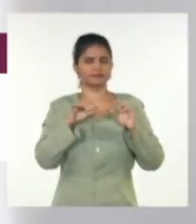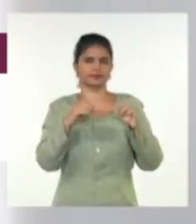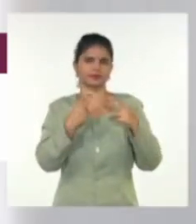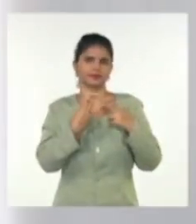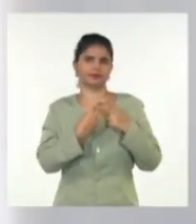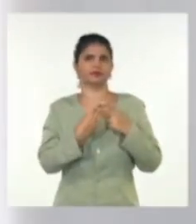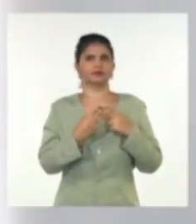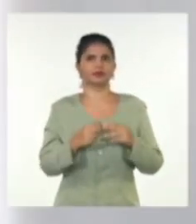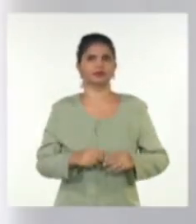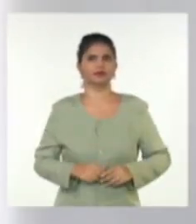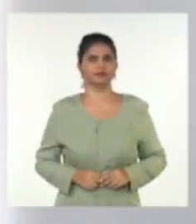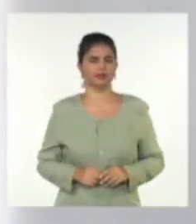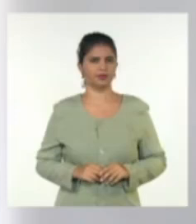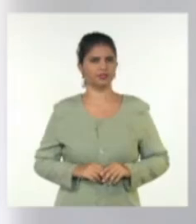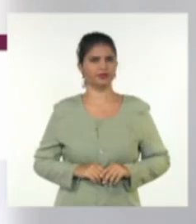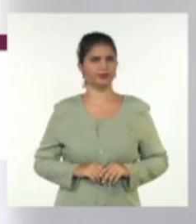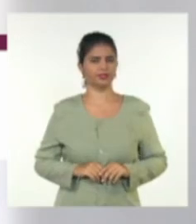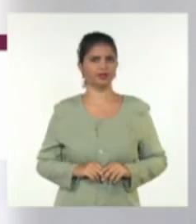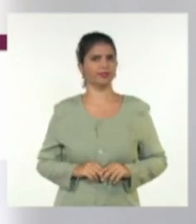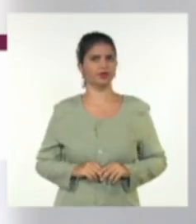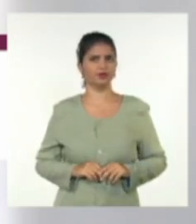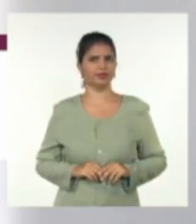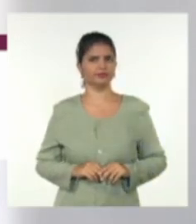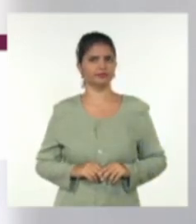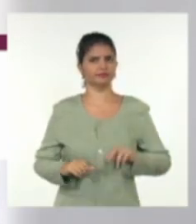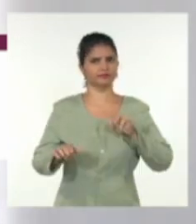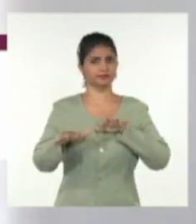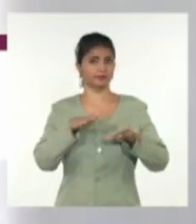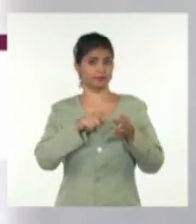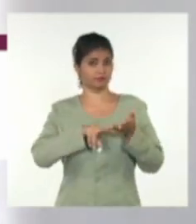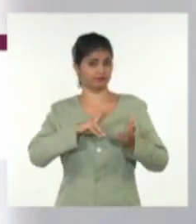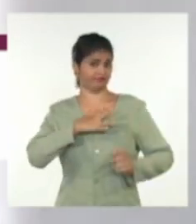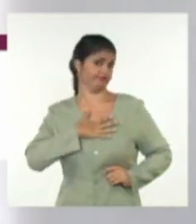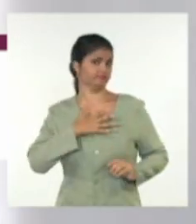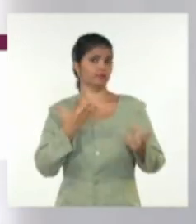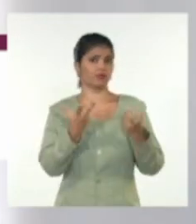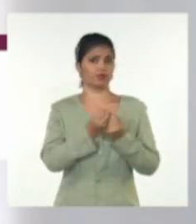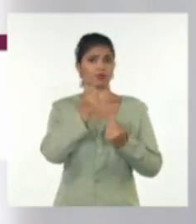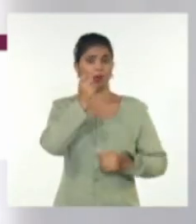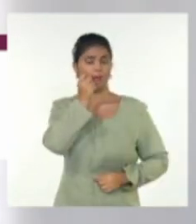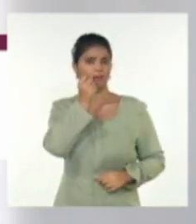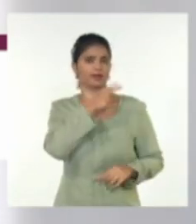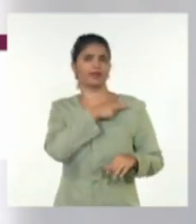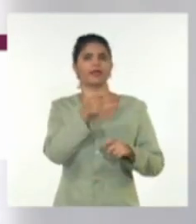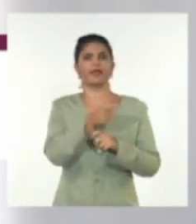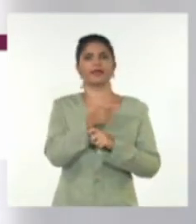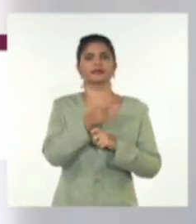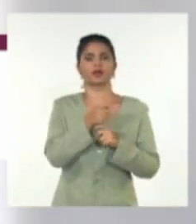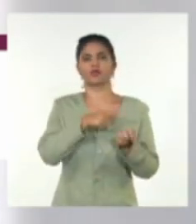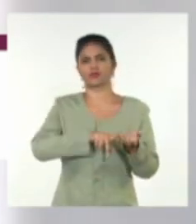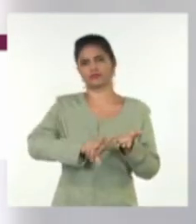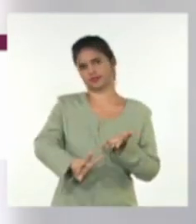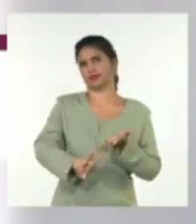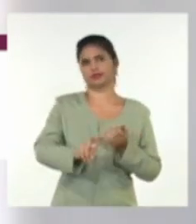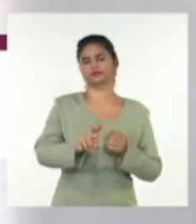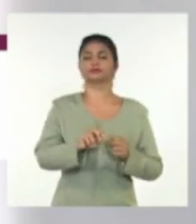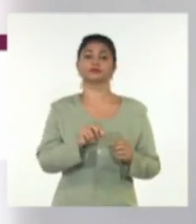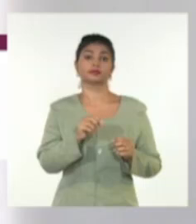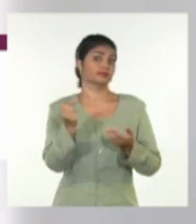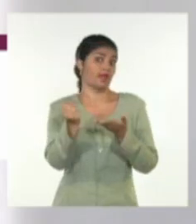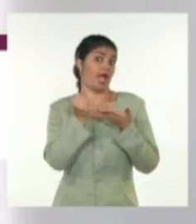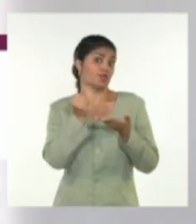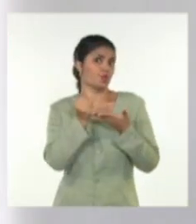La preparación realmente viene desde mi provincia, con mi entrenador provincial, evidentemente, y también me ayudó mucho el